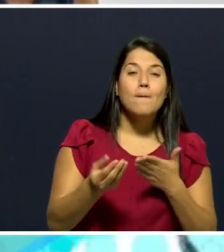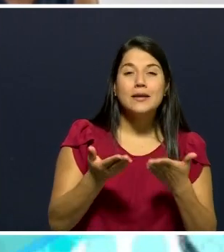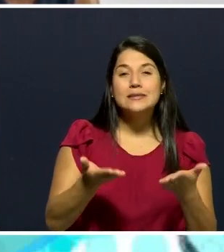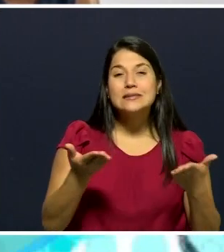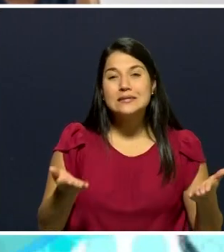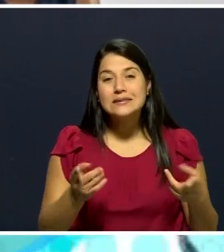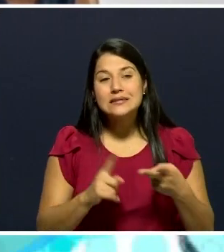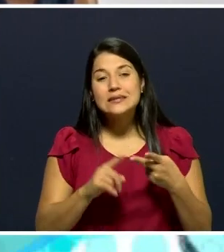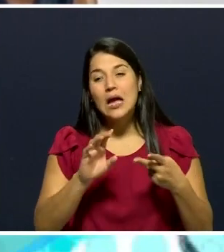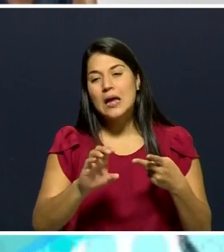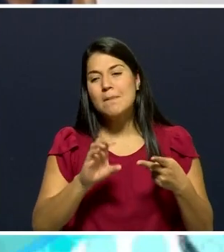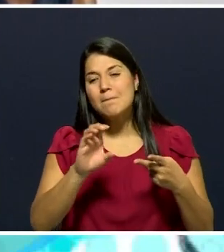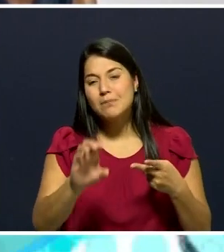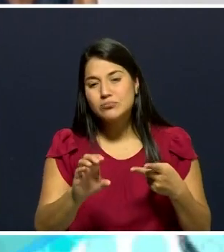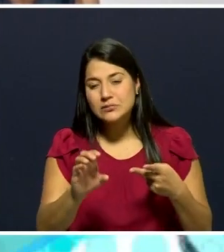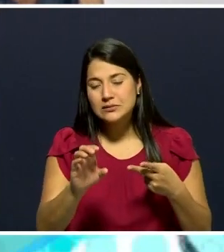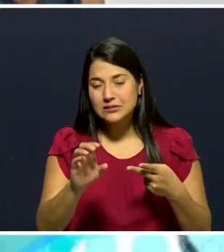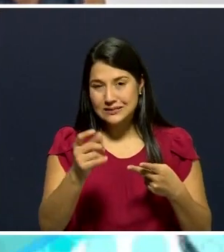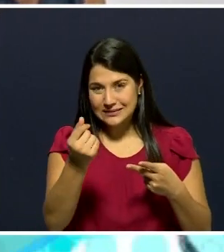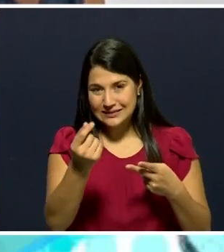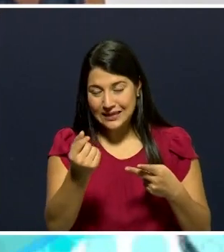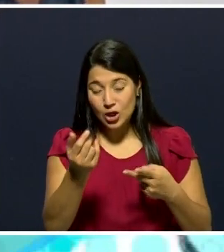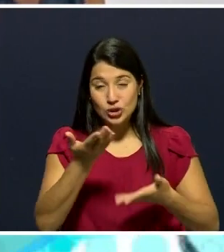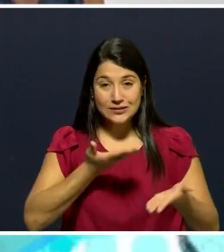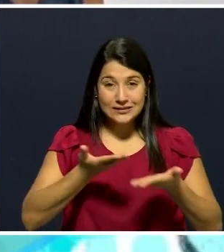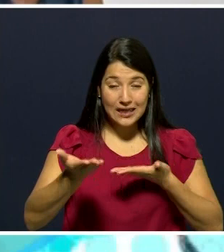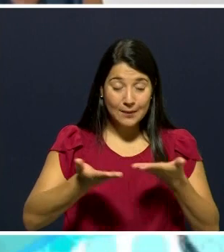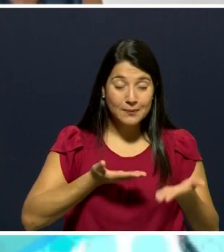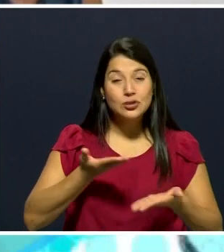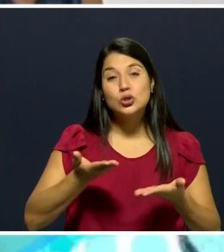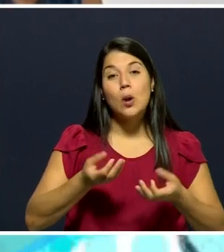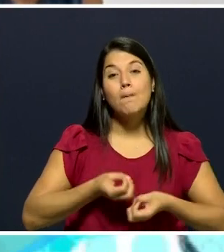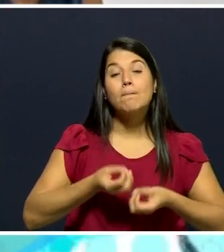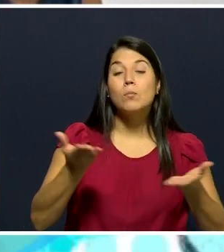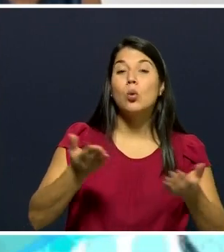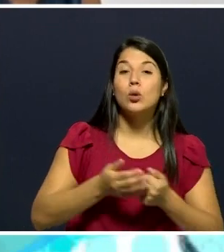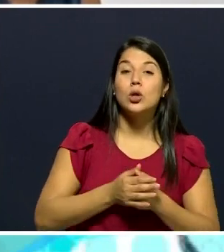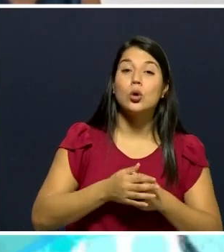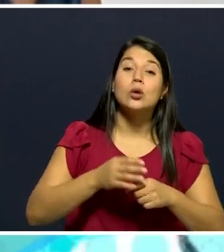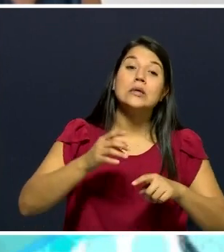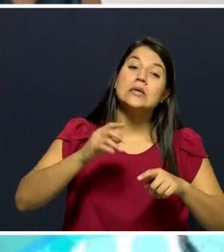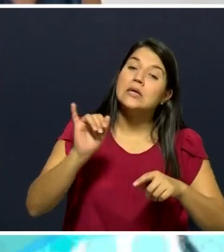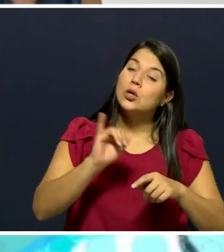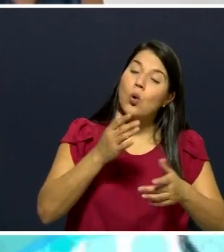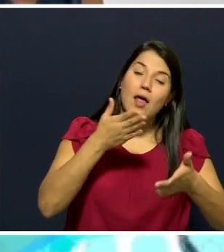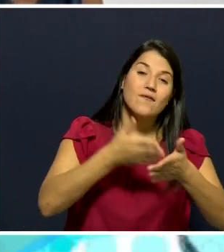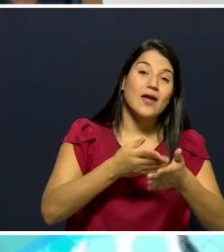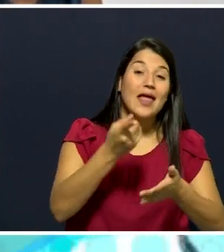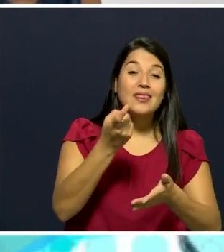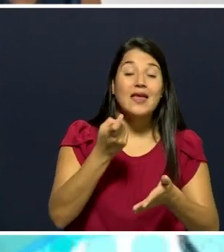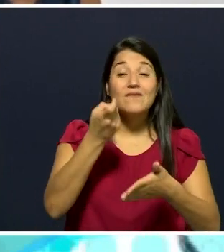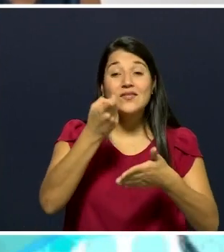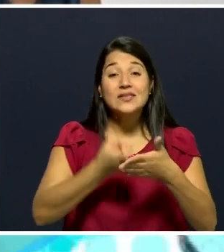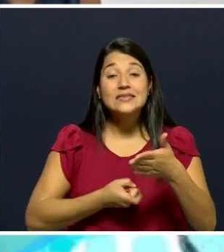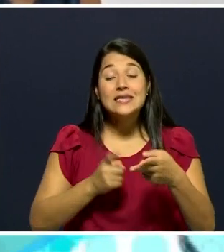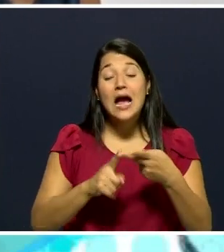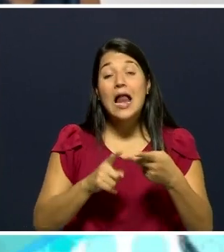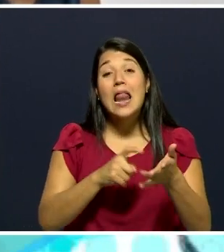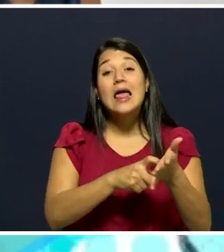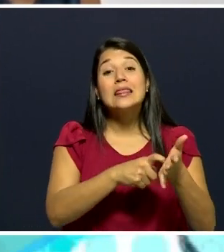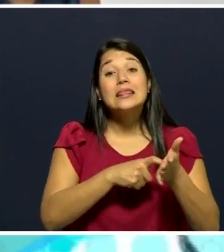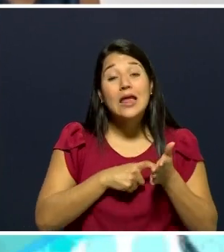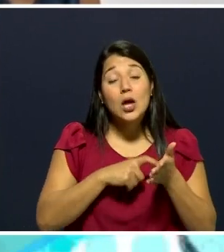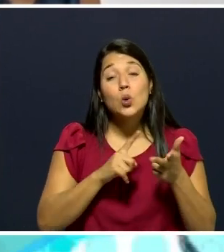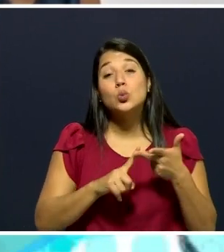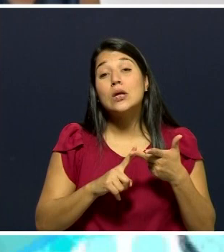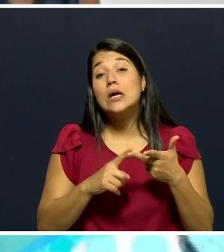de la inversión en servicios públicos, va a estar nuevamente en el tema del déficit fiscal, la deuda, las posibilidades que va a tener